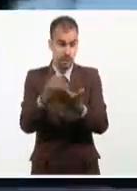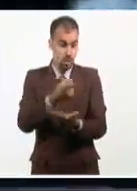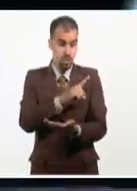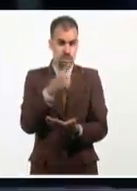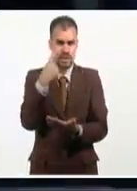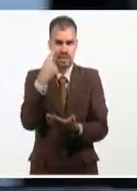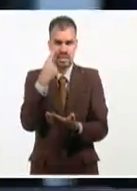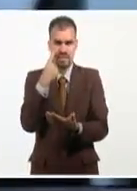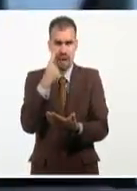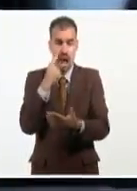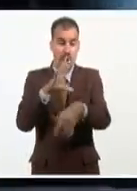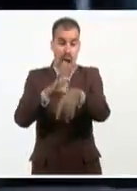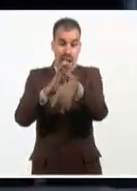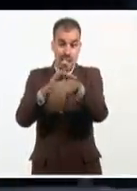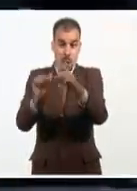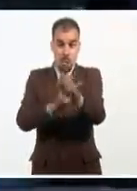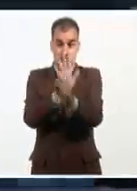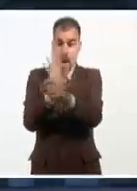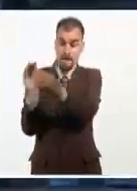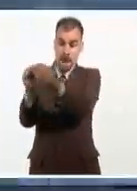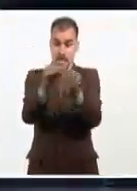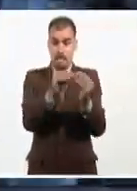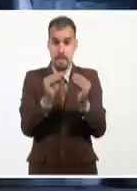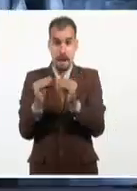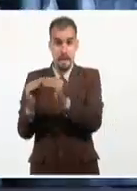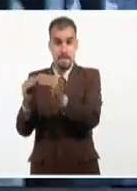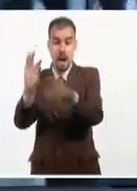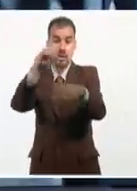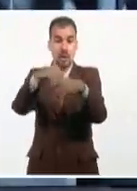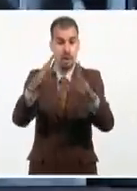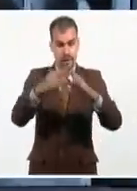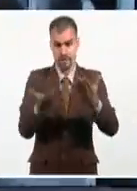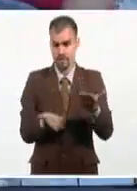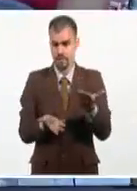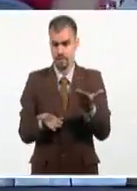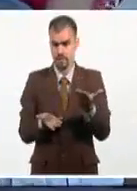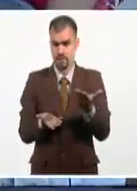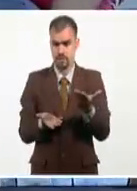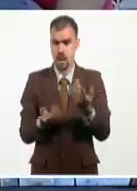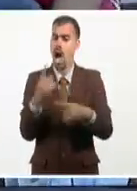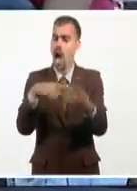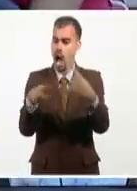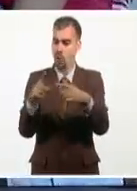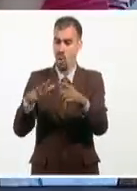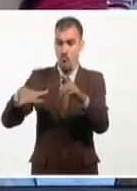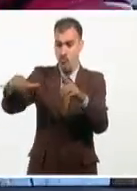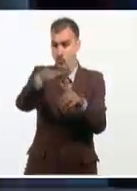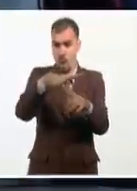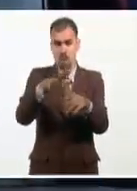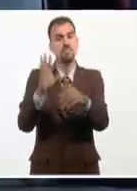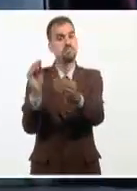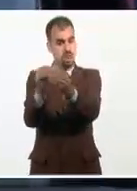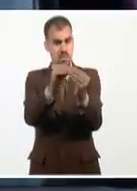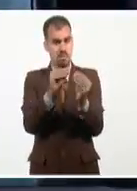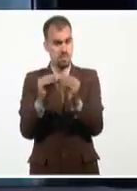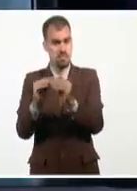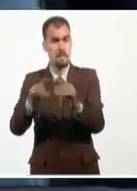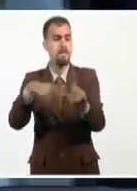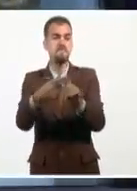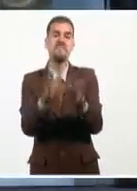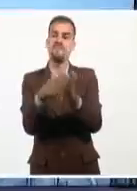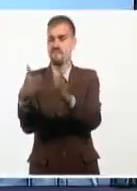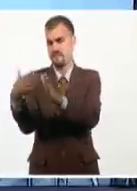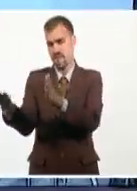dentro de las familias. En muchas de ellas se han contagiado todos sus miembros y también sus vecinos, porque, siendo